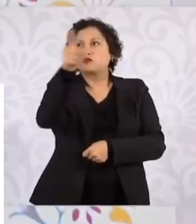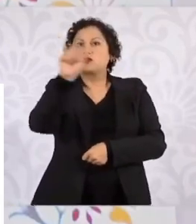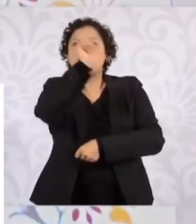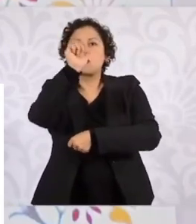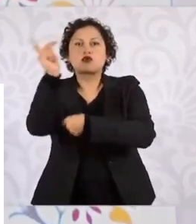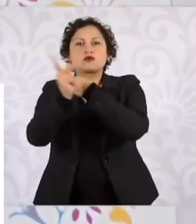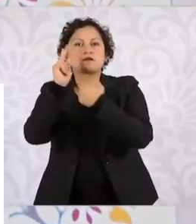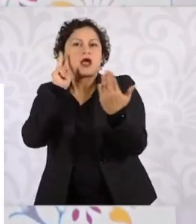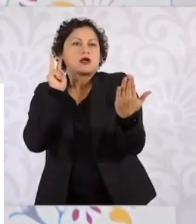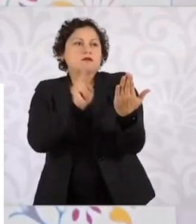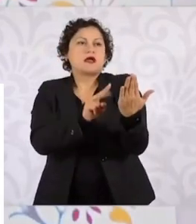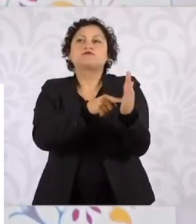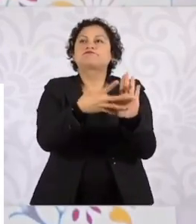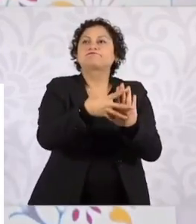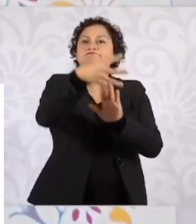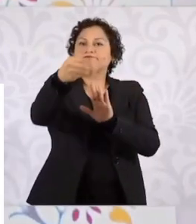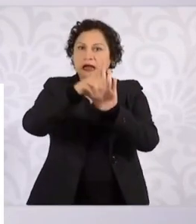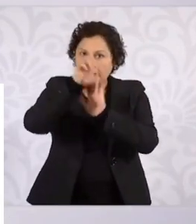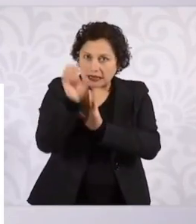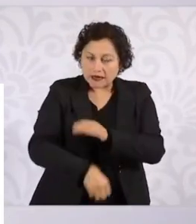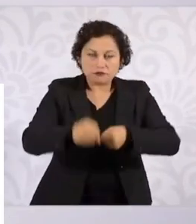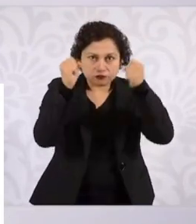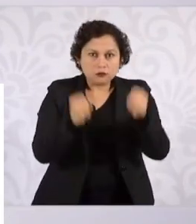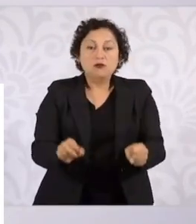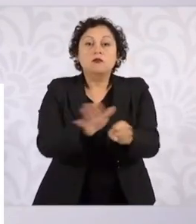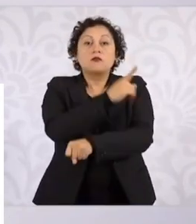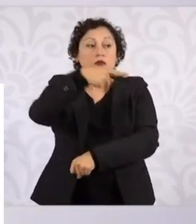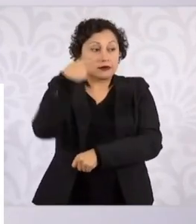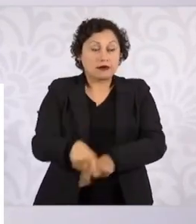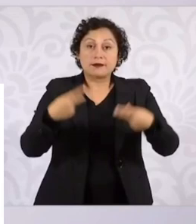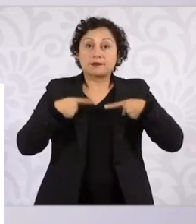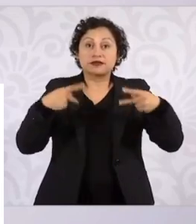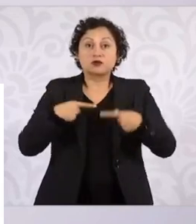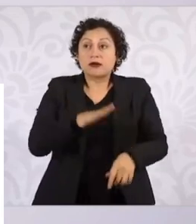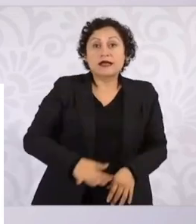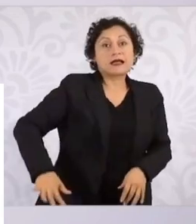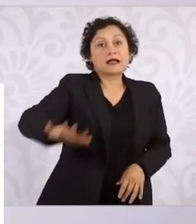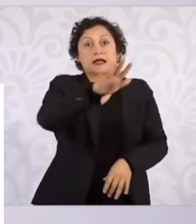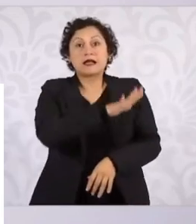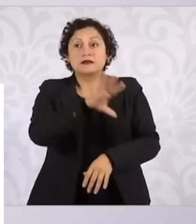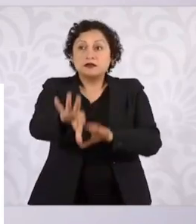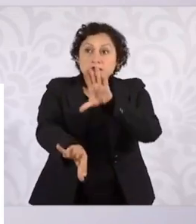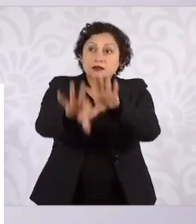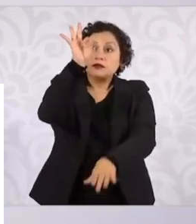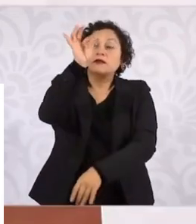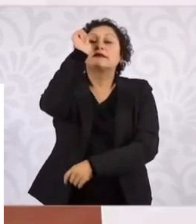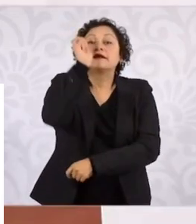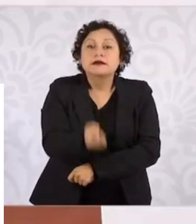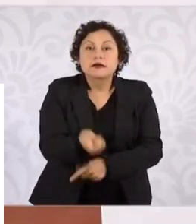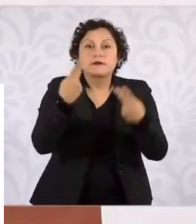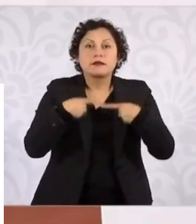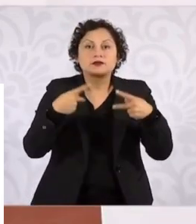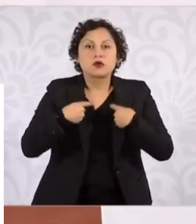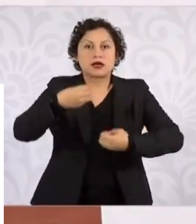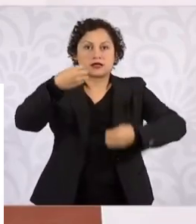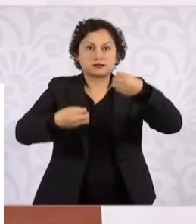jueces, sus magistradas, magistrados, ministros, ministras de la Corte, a partir de un proceso de selección